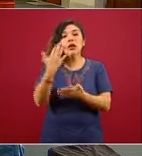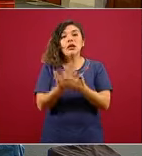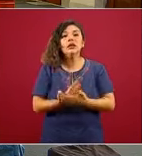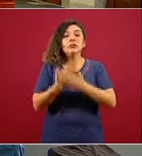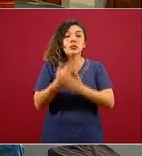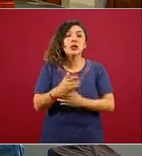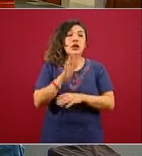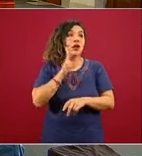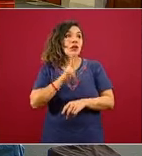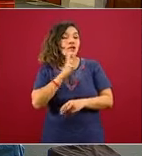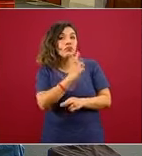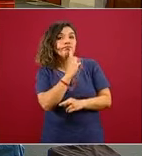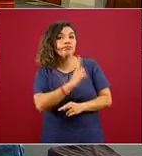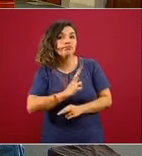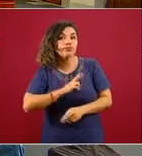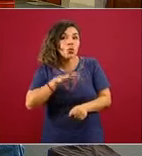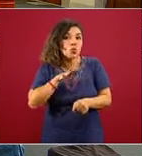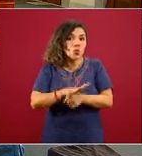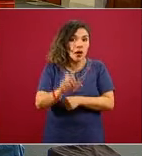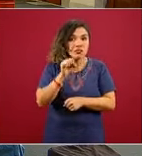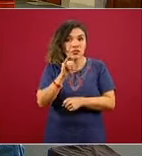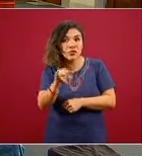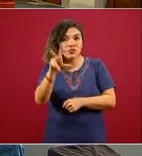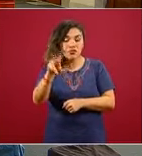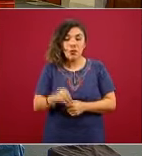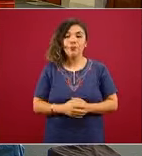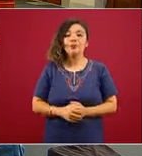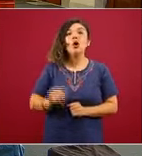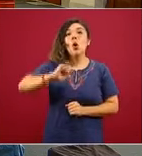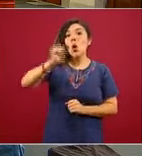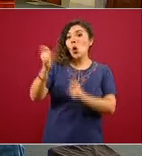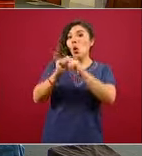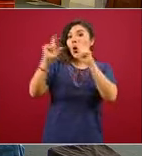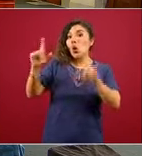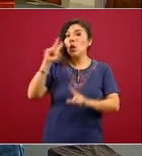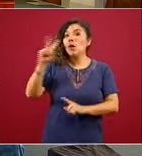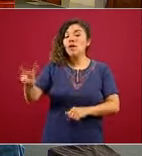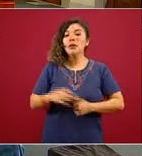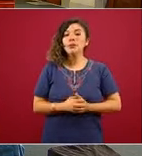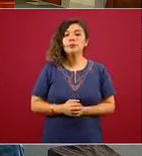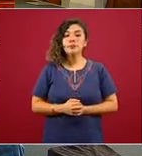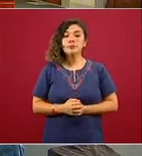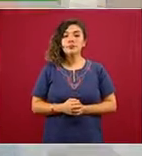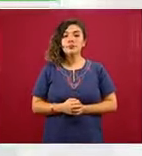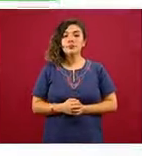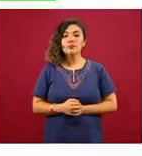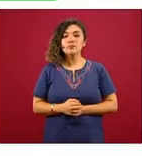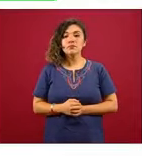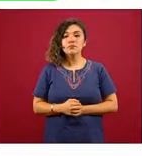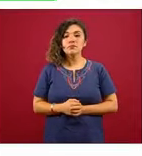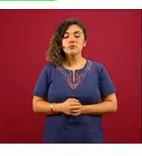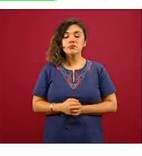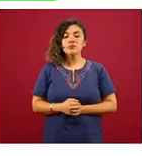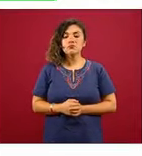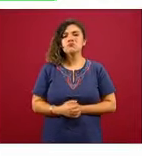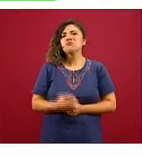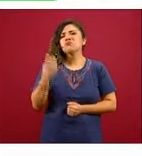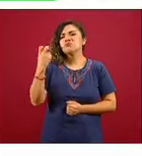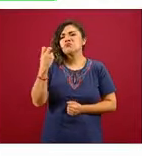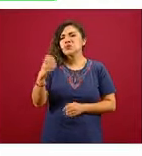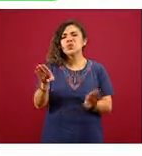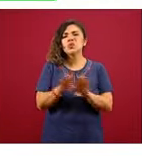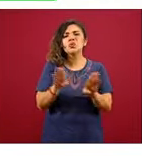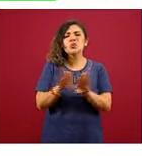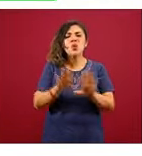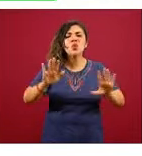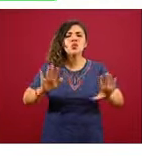poder tener este resultado. Si vemos la siguiente diapositiva, vamos a ver precisamente un poco cómo se están comportando las